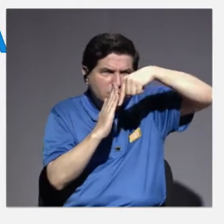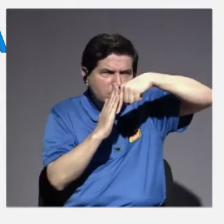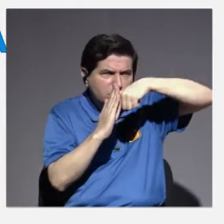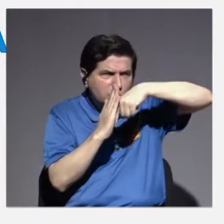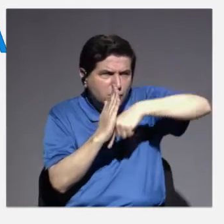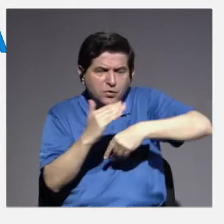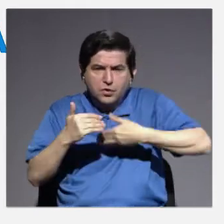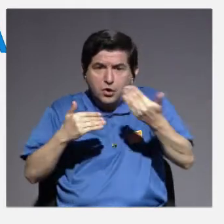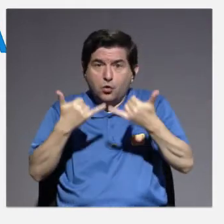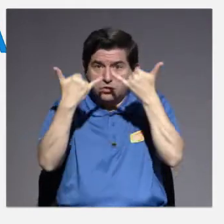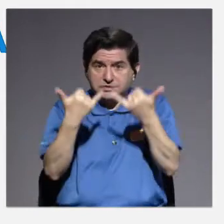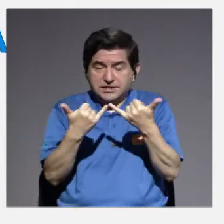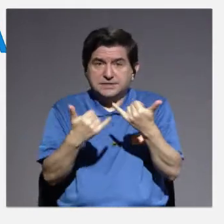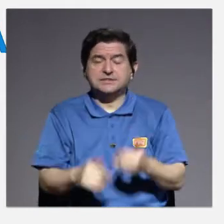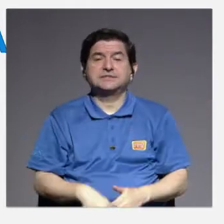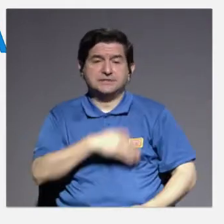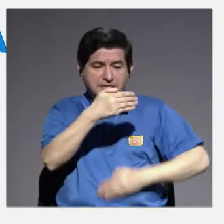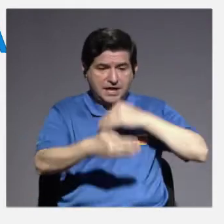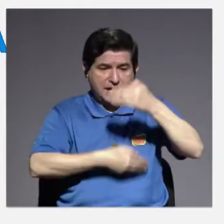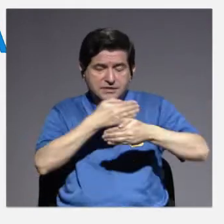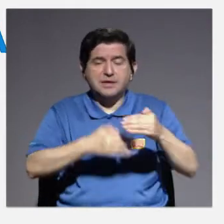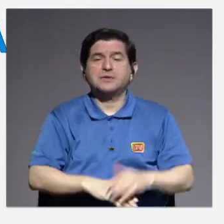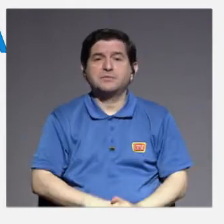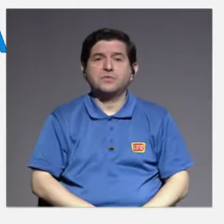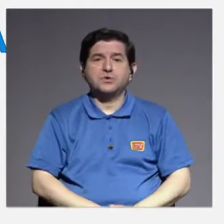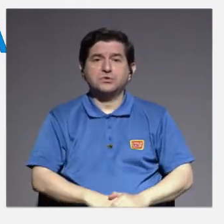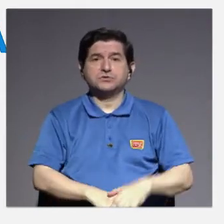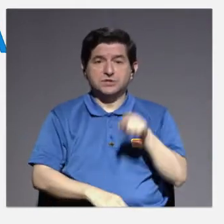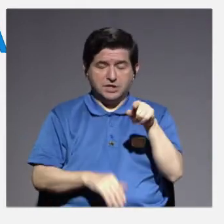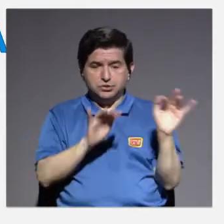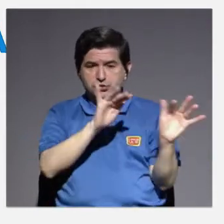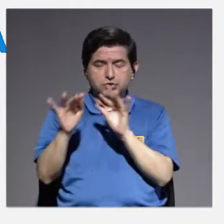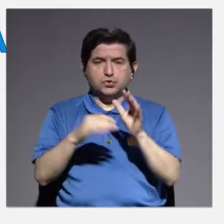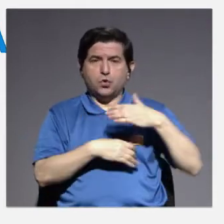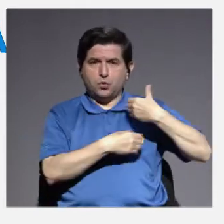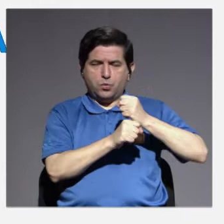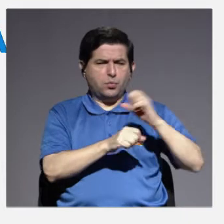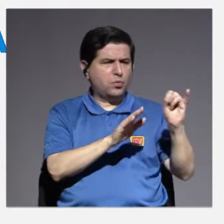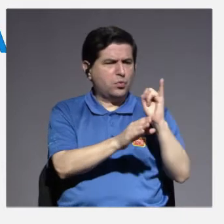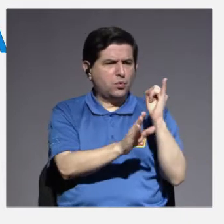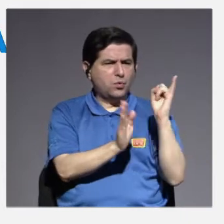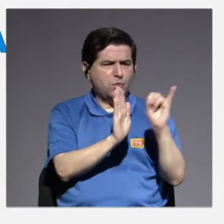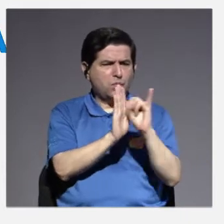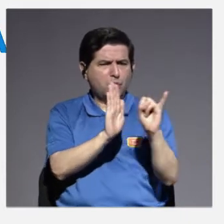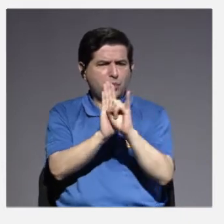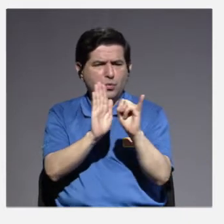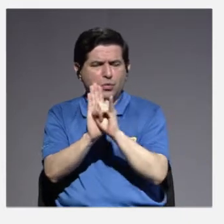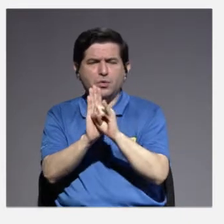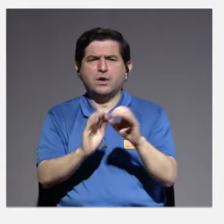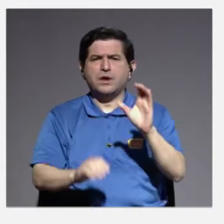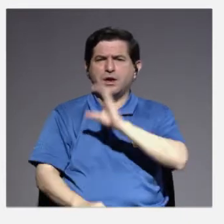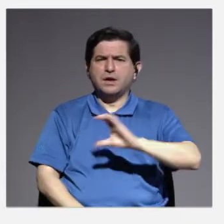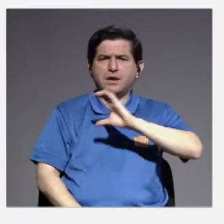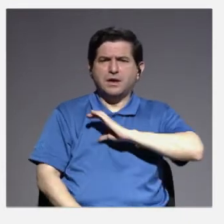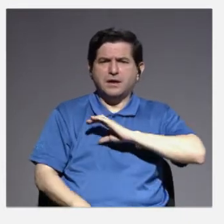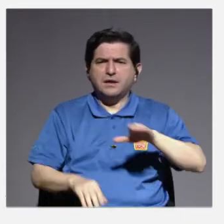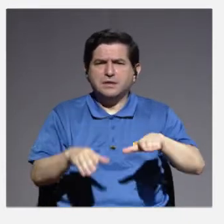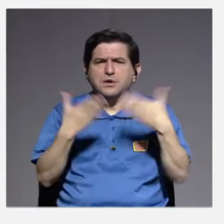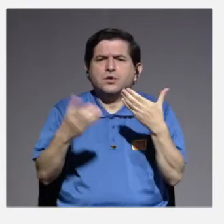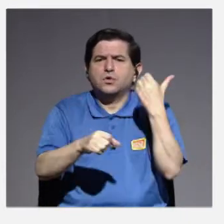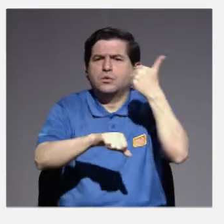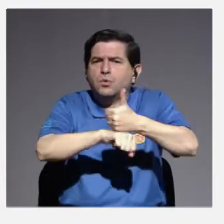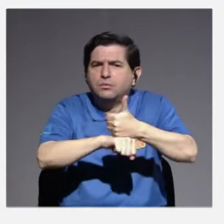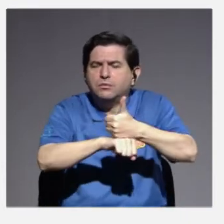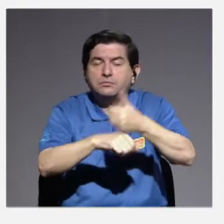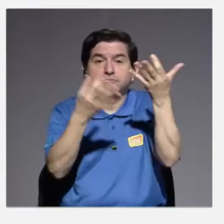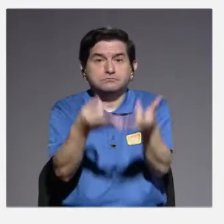elementos propios ya del proceso de digitalización municipal como tal, cómo fue que los identificamos y los caracterizamos. Entonces,